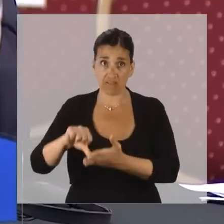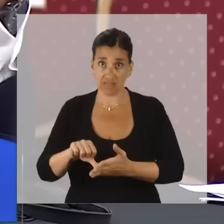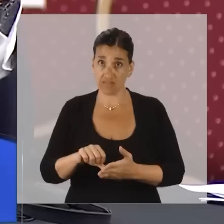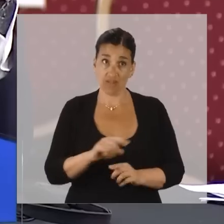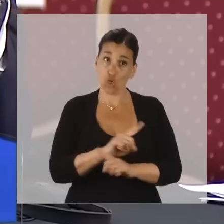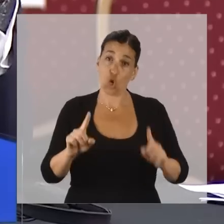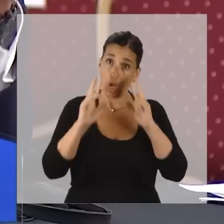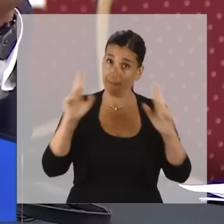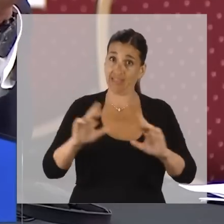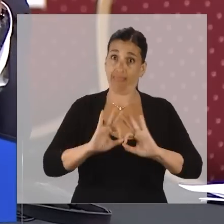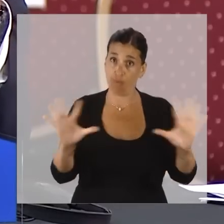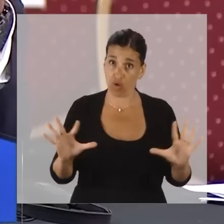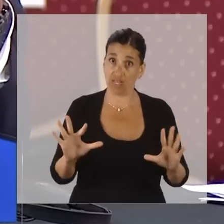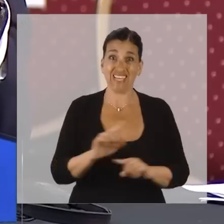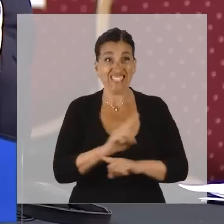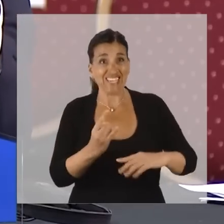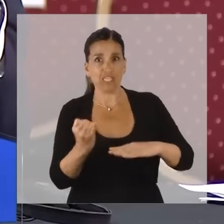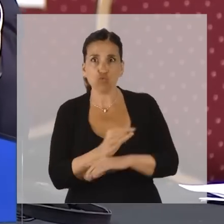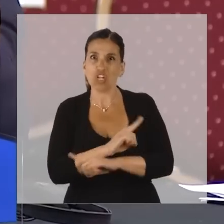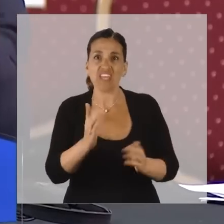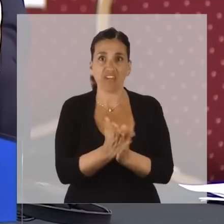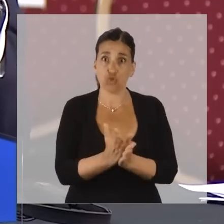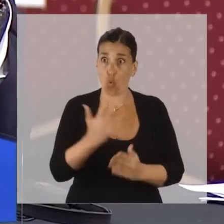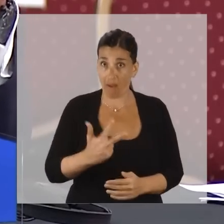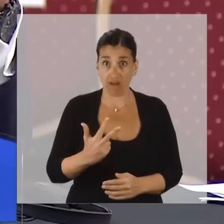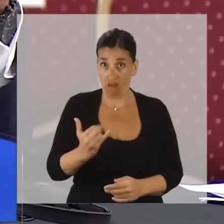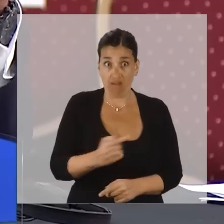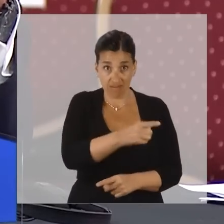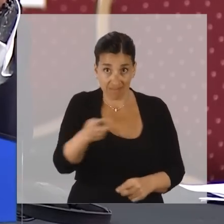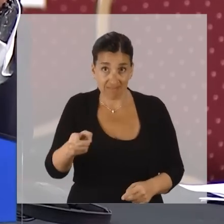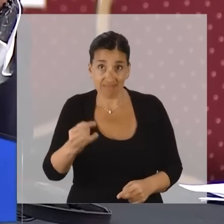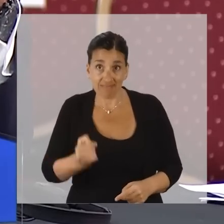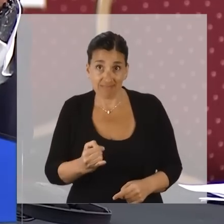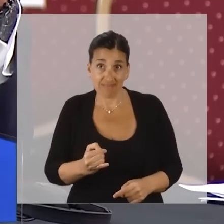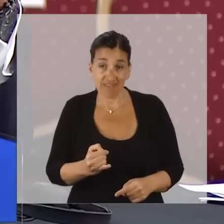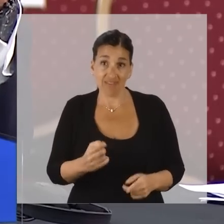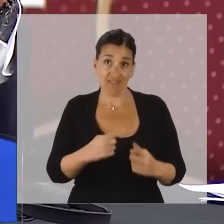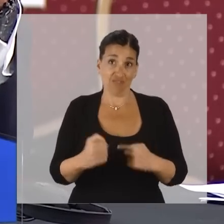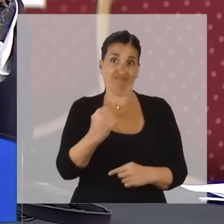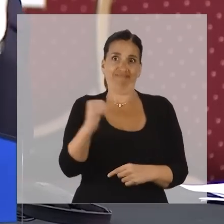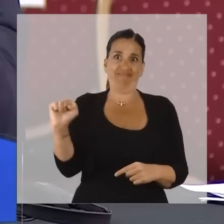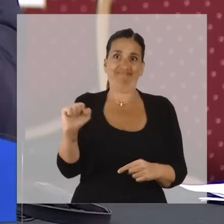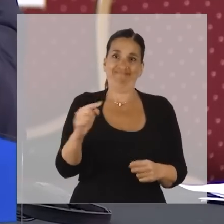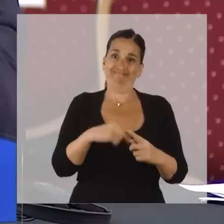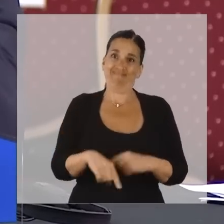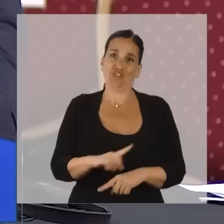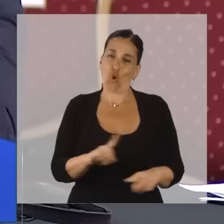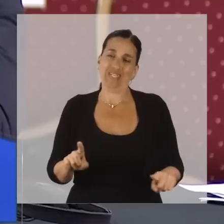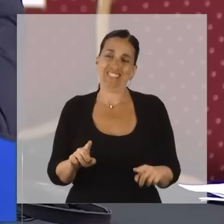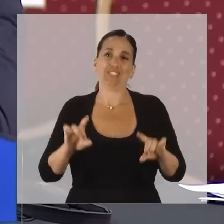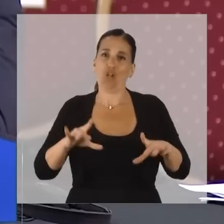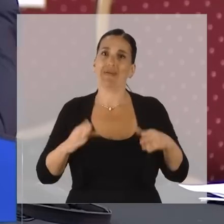países acá y ya fue dicho que no respetan ni la democracia ni las instituciones ni los Derechos Humanos de nuevo